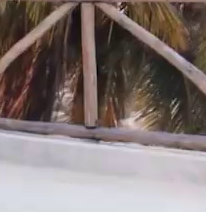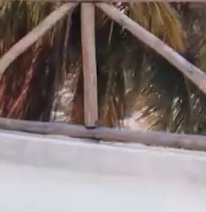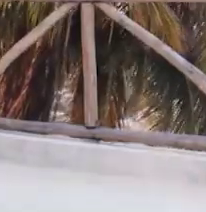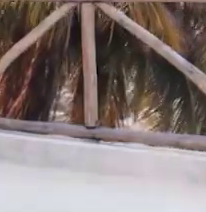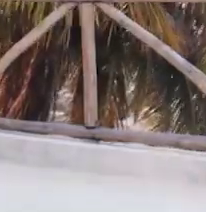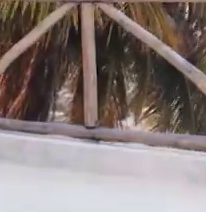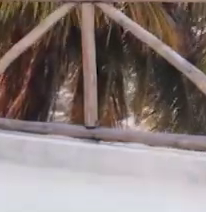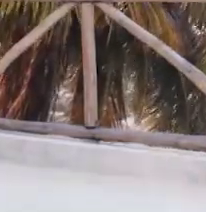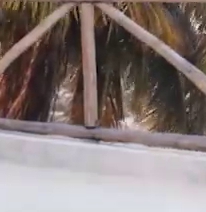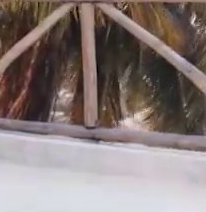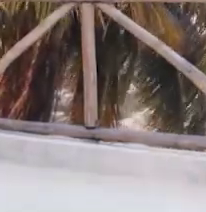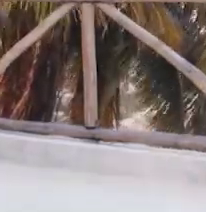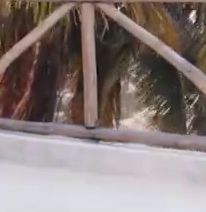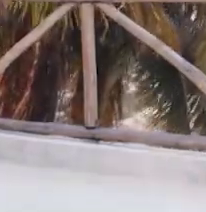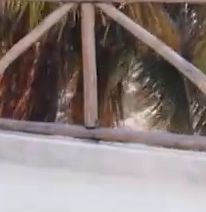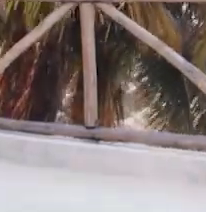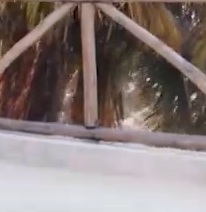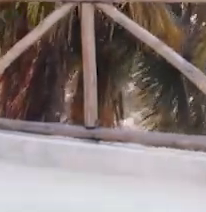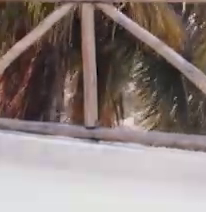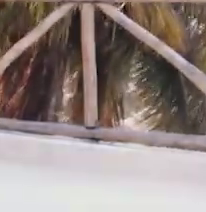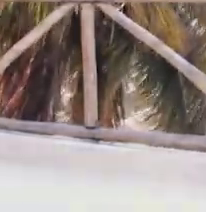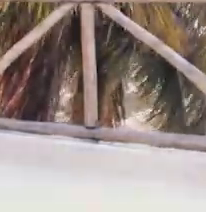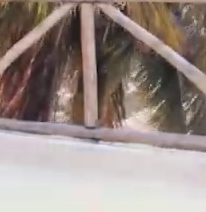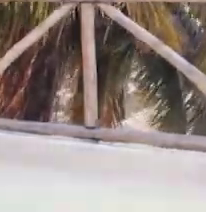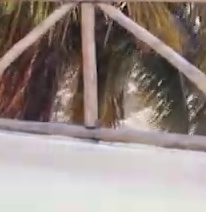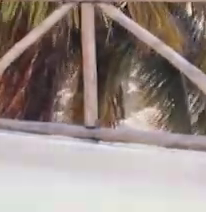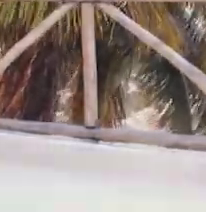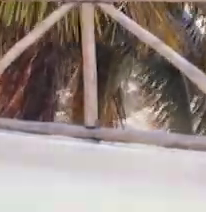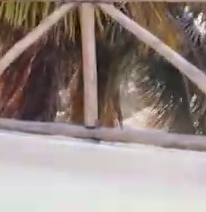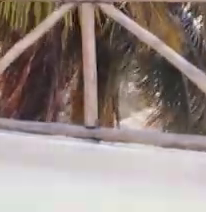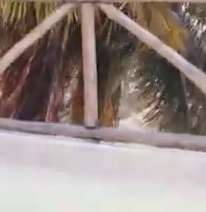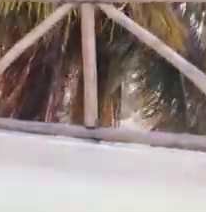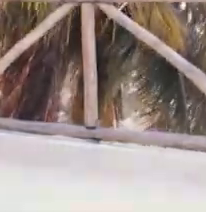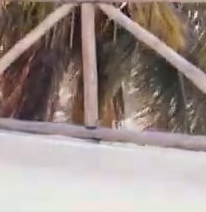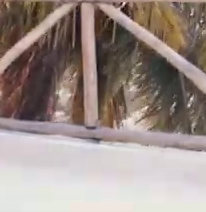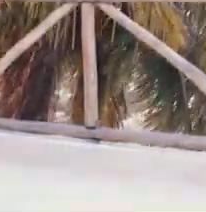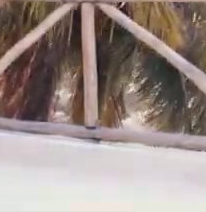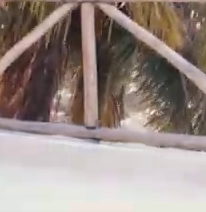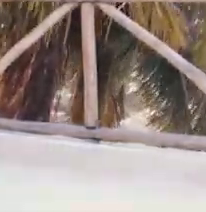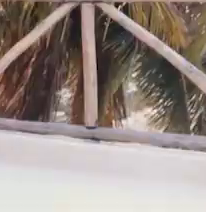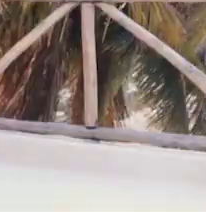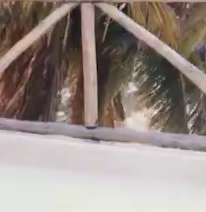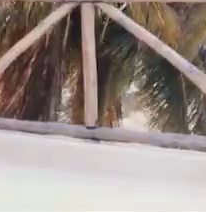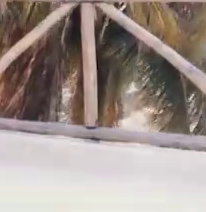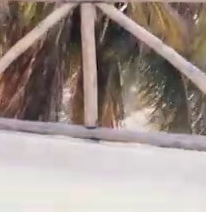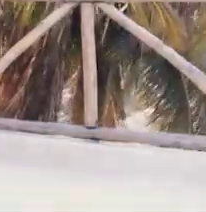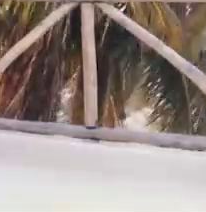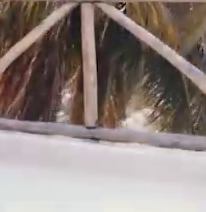Comenzamos con picadilla.